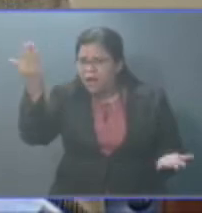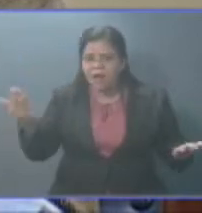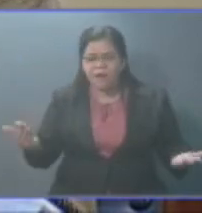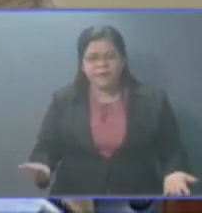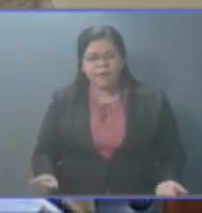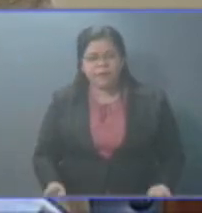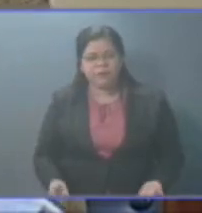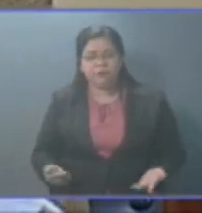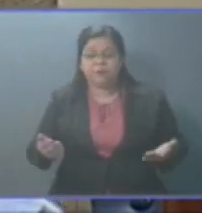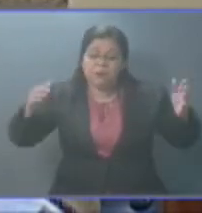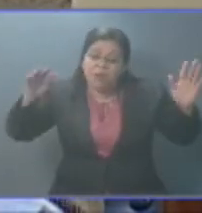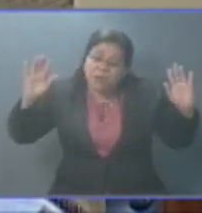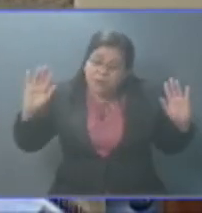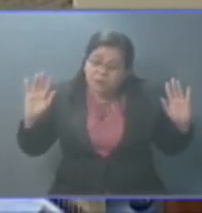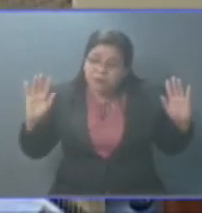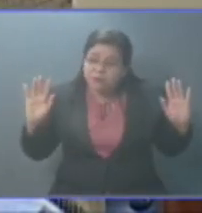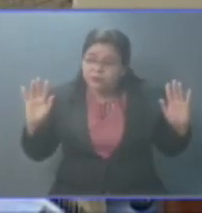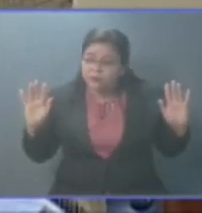Pero andan allá